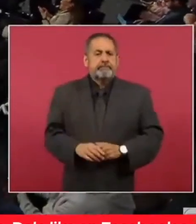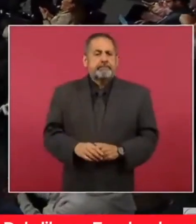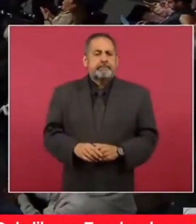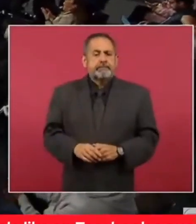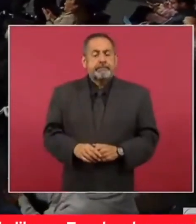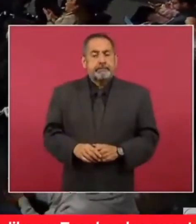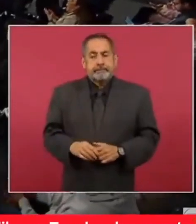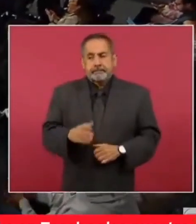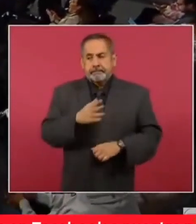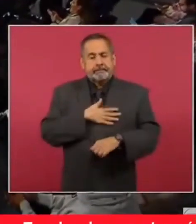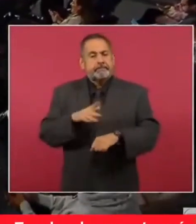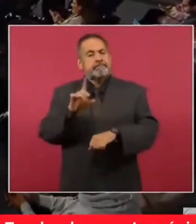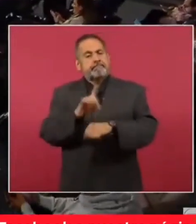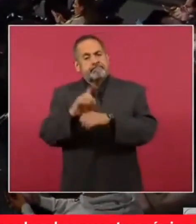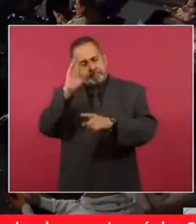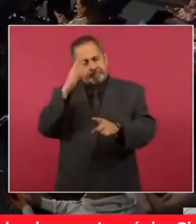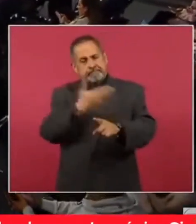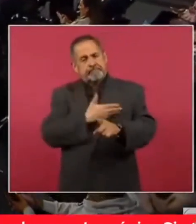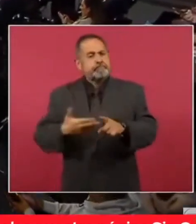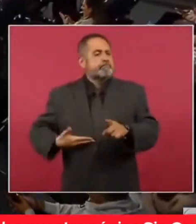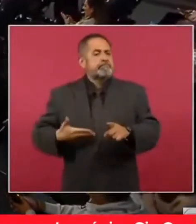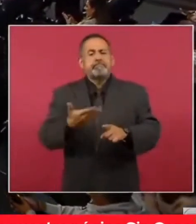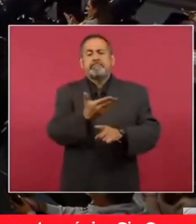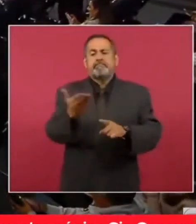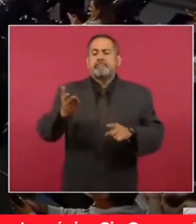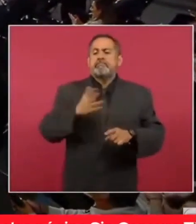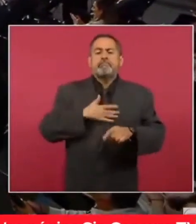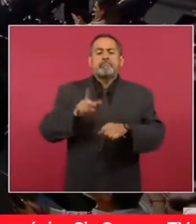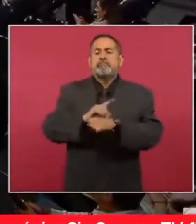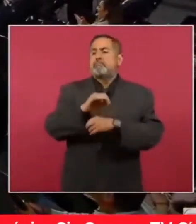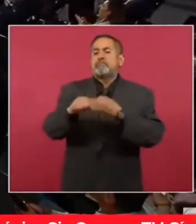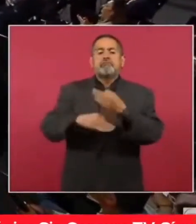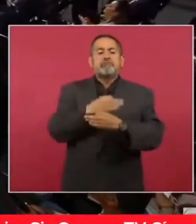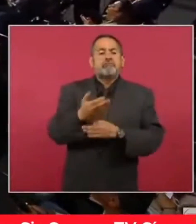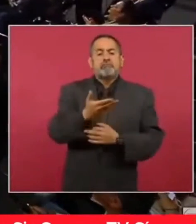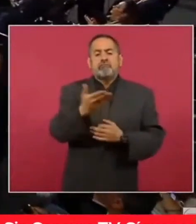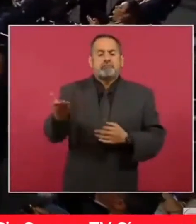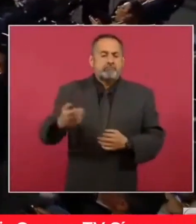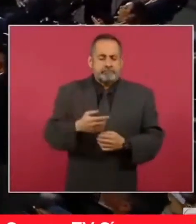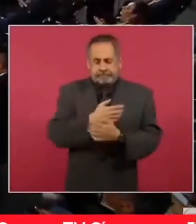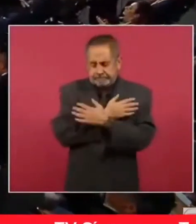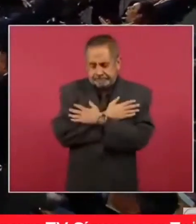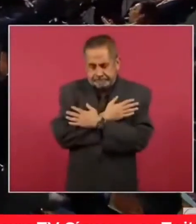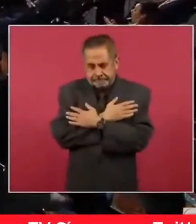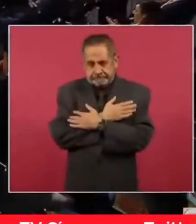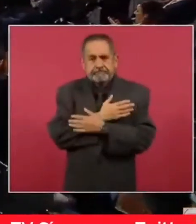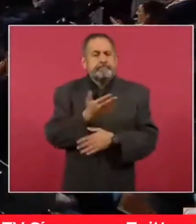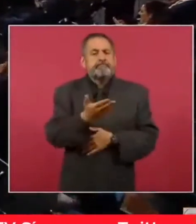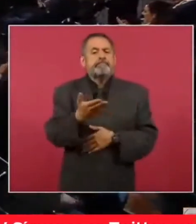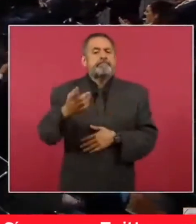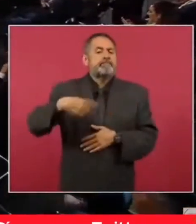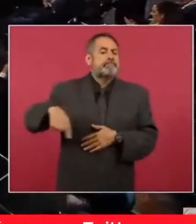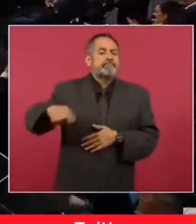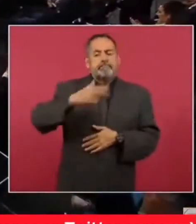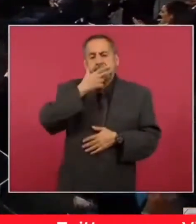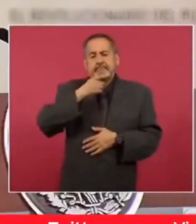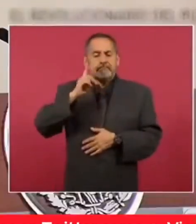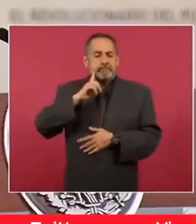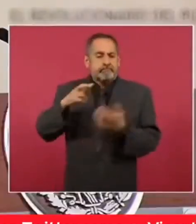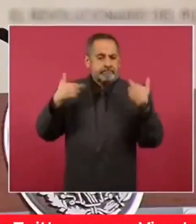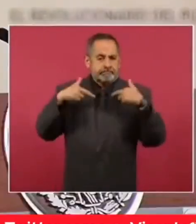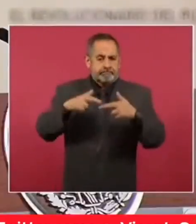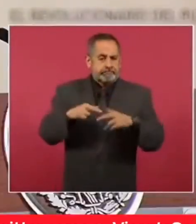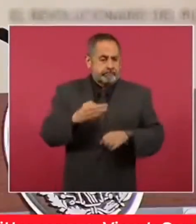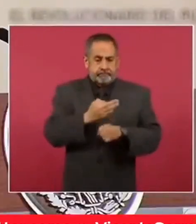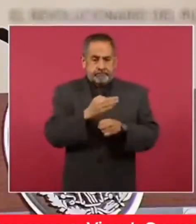Buenos días, señor presidente. Buenos días a todas y a todos ustedes. Fuerte abrazo en su día a las maestras y maestros de todo México. ¿Quiénes quieren